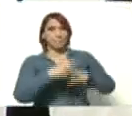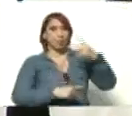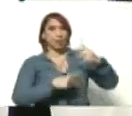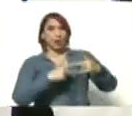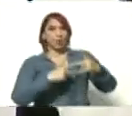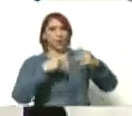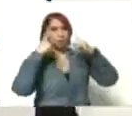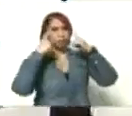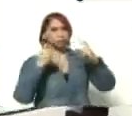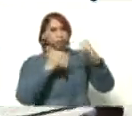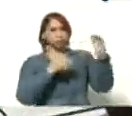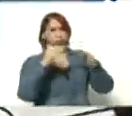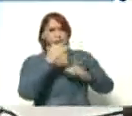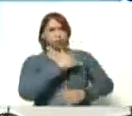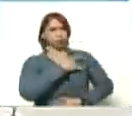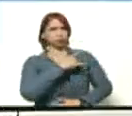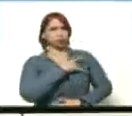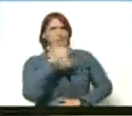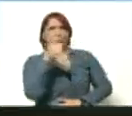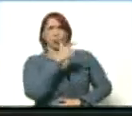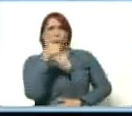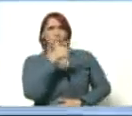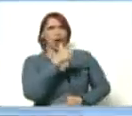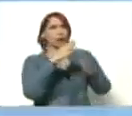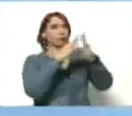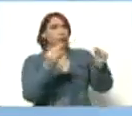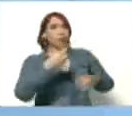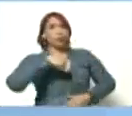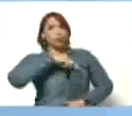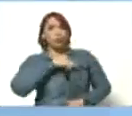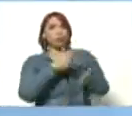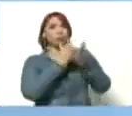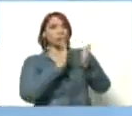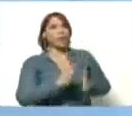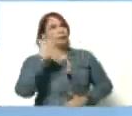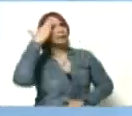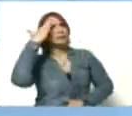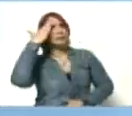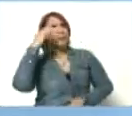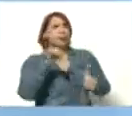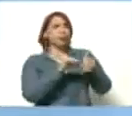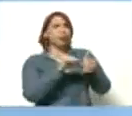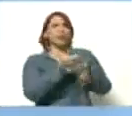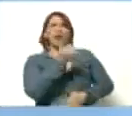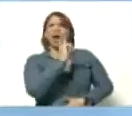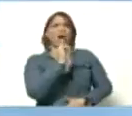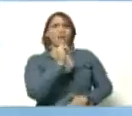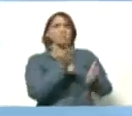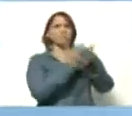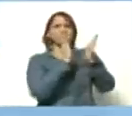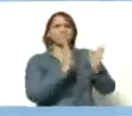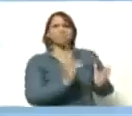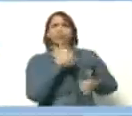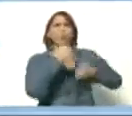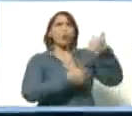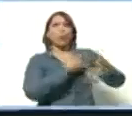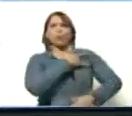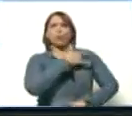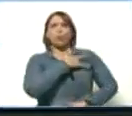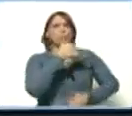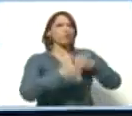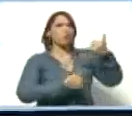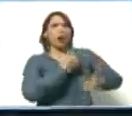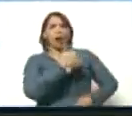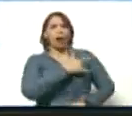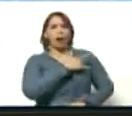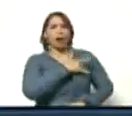académico. Colocamos en buscar para que todos nuestros estudiantes sepan dónde van a estudiar, en qué universidad y qué carrera productiva van